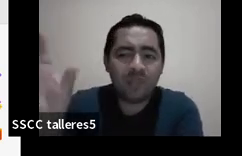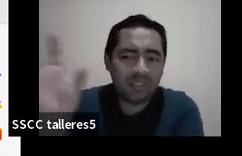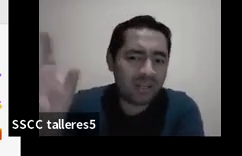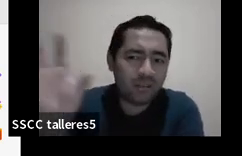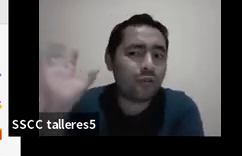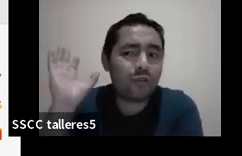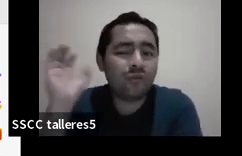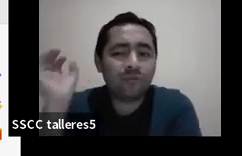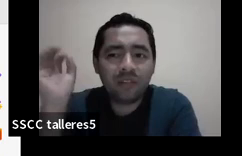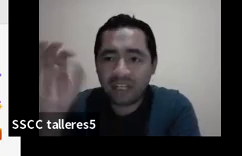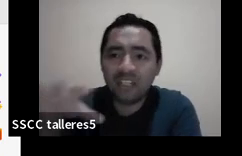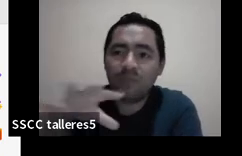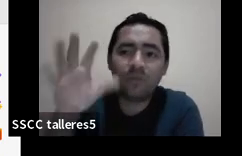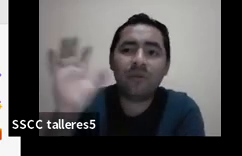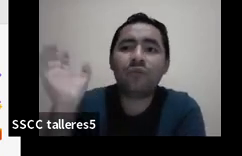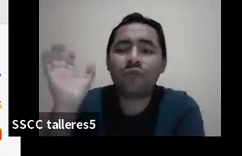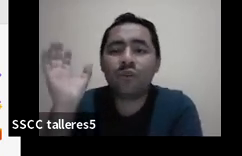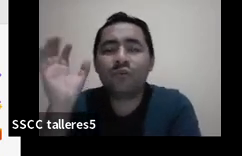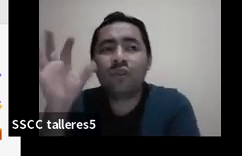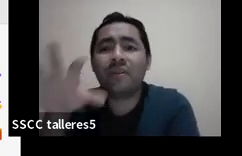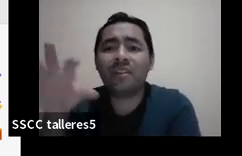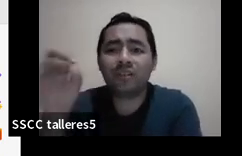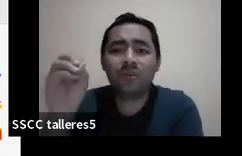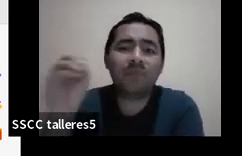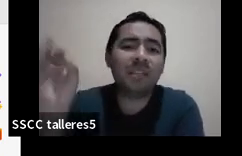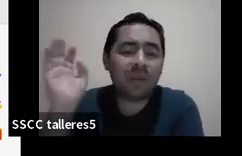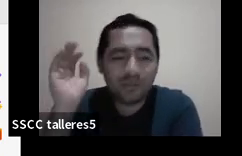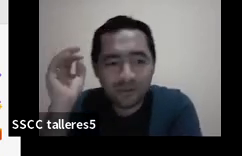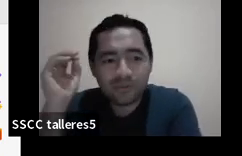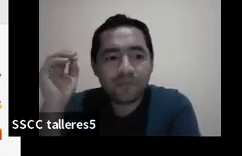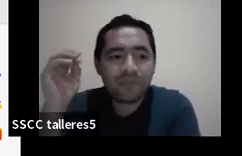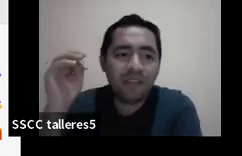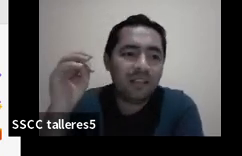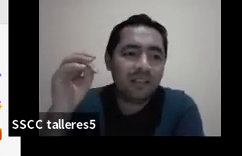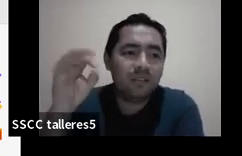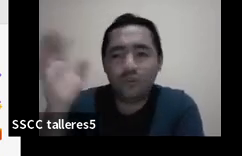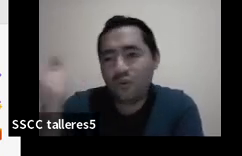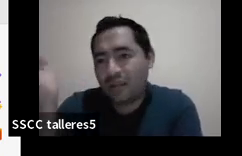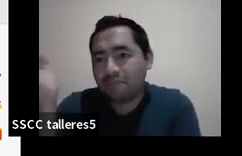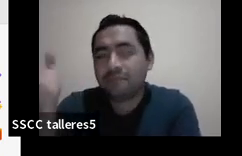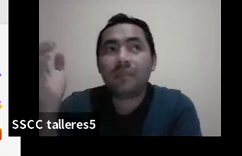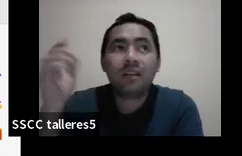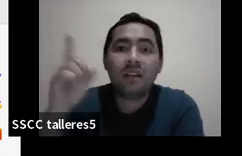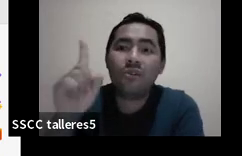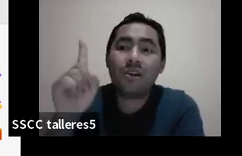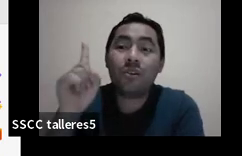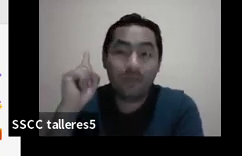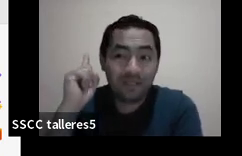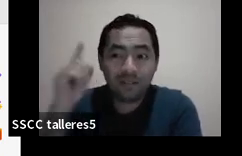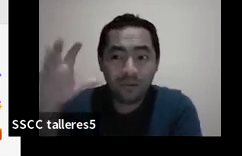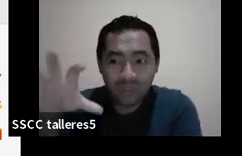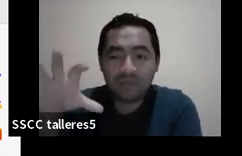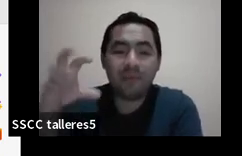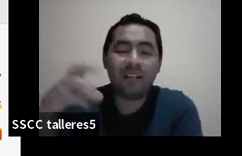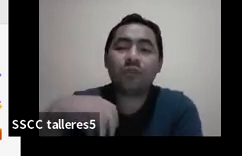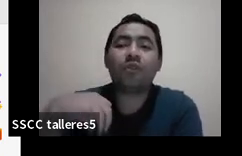universidad seguramente para sordos, ¿no? Aquí en el Perú debe haber una universidad exclusivamente para sordos. No, no lo hay. La única